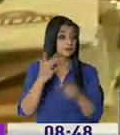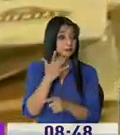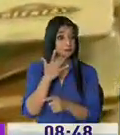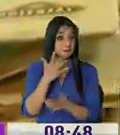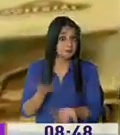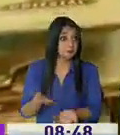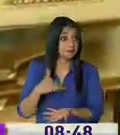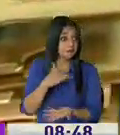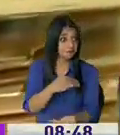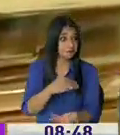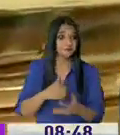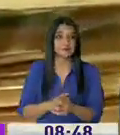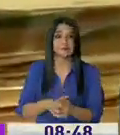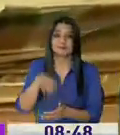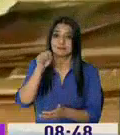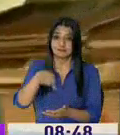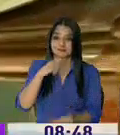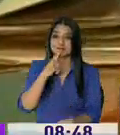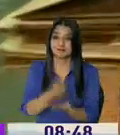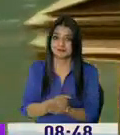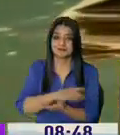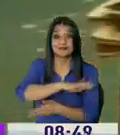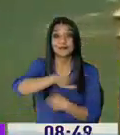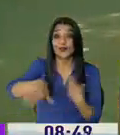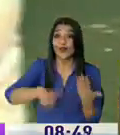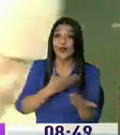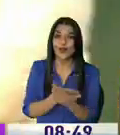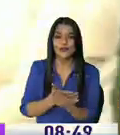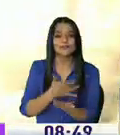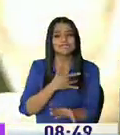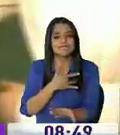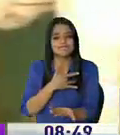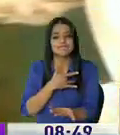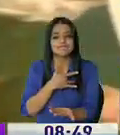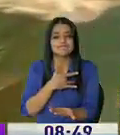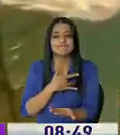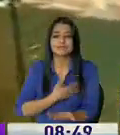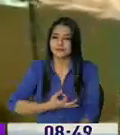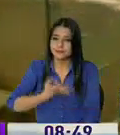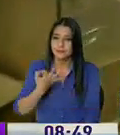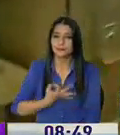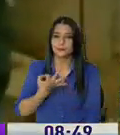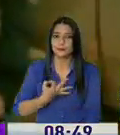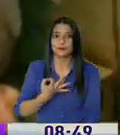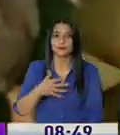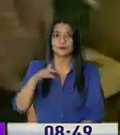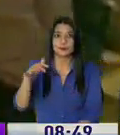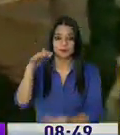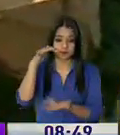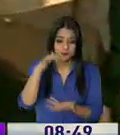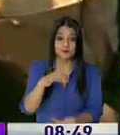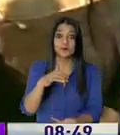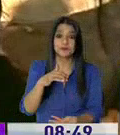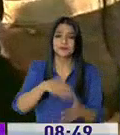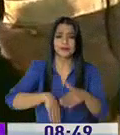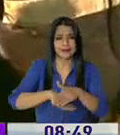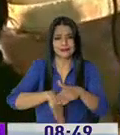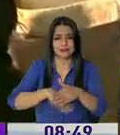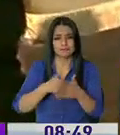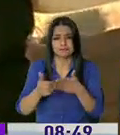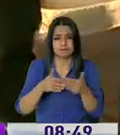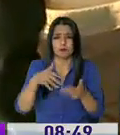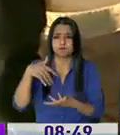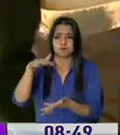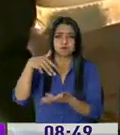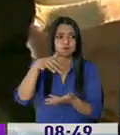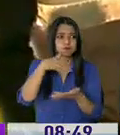Favorita. Sí, afirmativo. Estamos completamente nosotros seguros de que esta canasta, este kit básico, va a hacer llegar